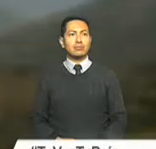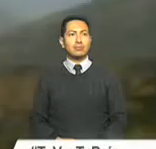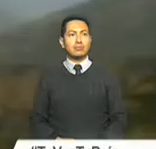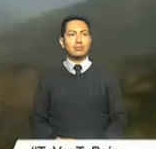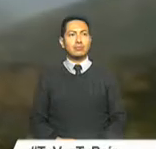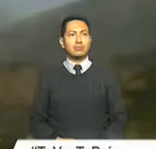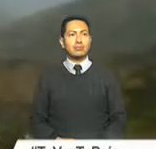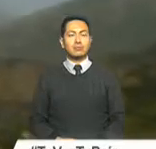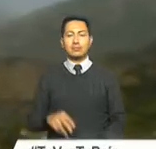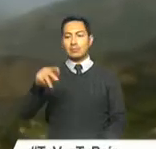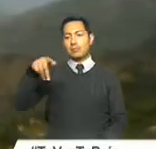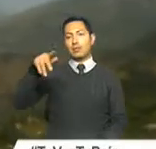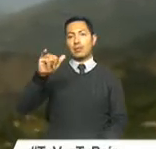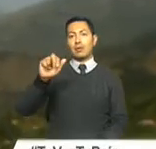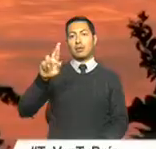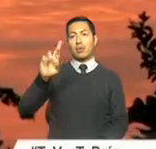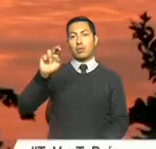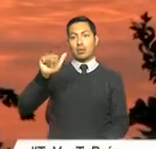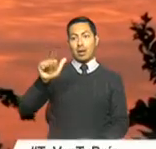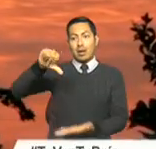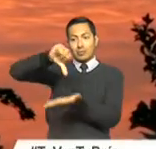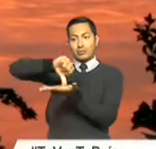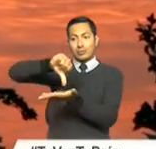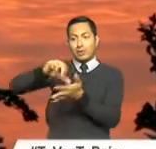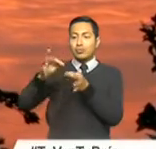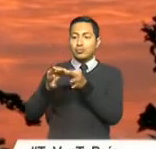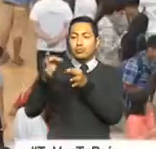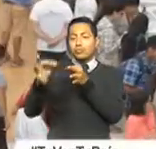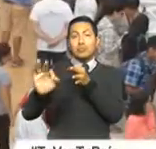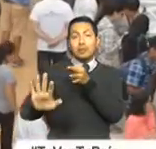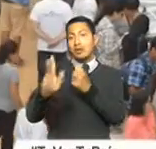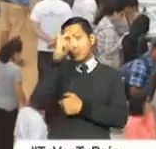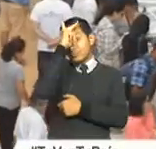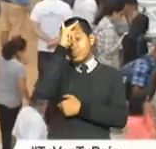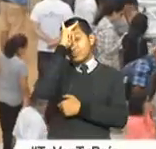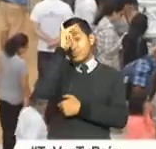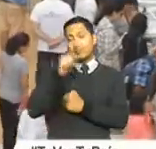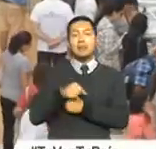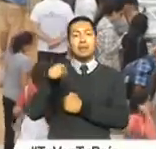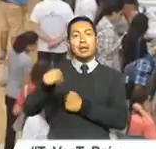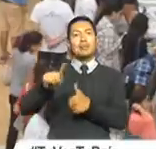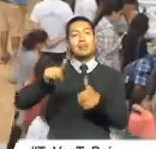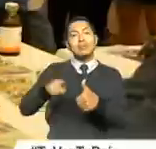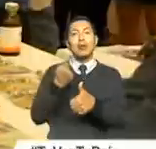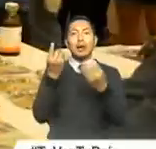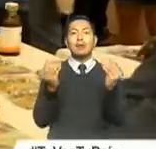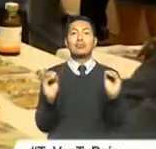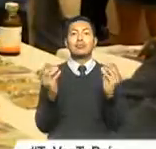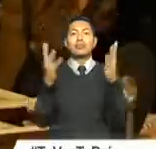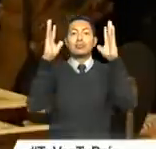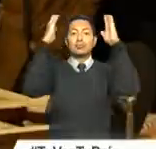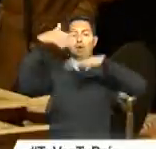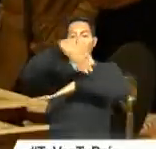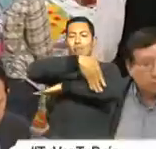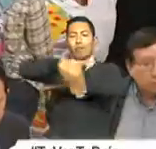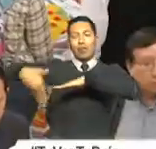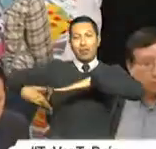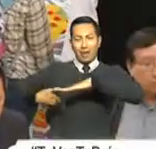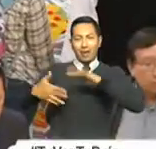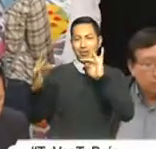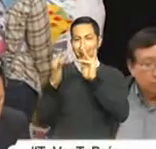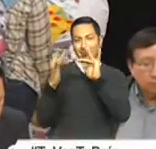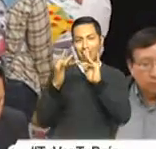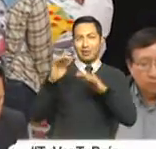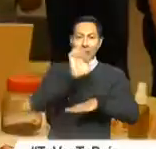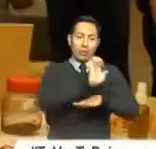En Piura, ciudad de la eterna primavera de bosques secos tropicales, se desarrolló la primera Feria Binacional de Innovación, Tecnología y